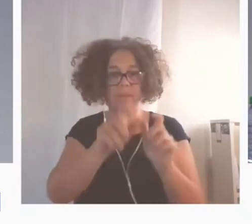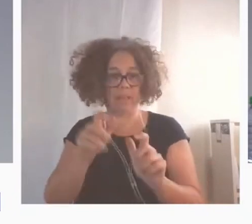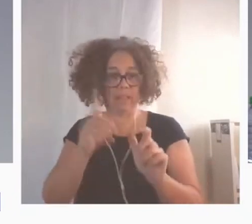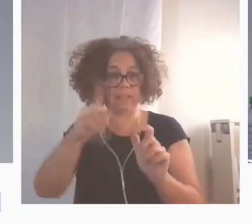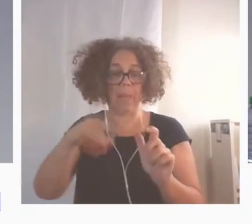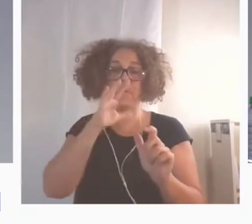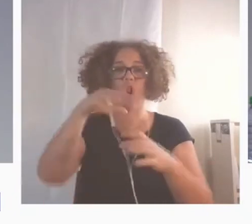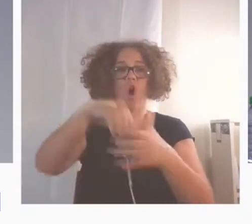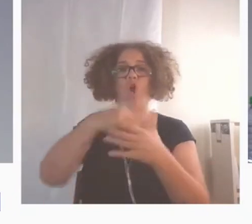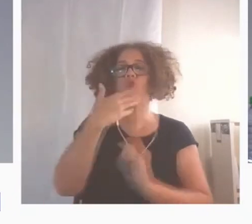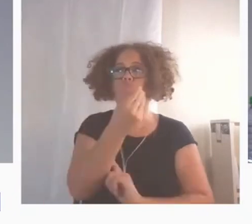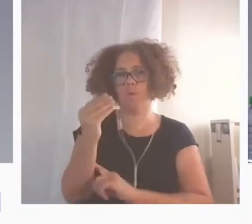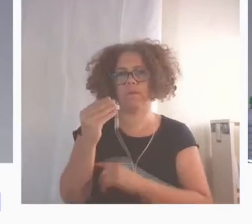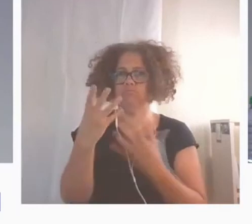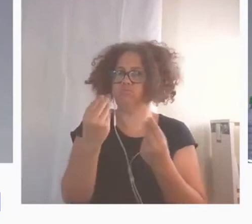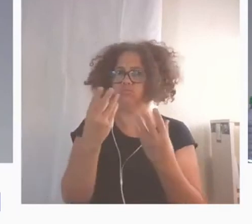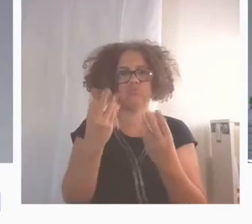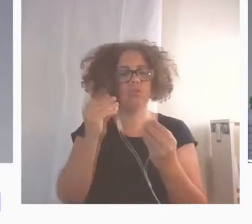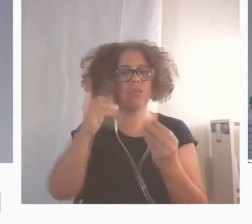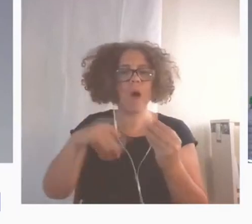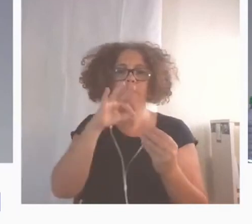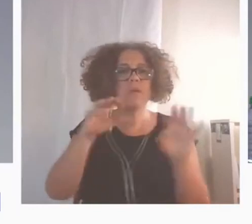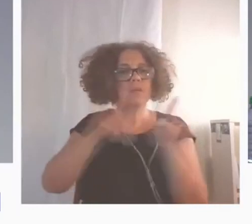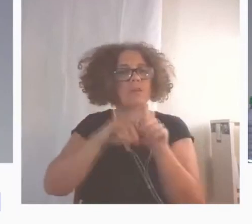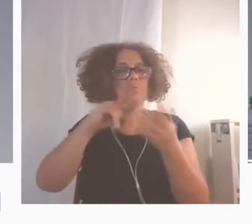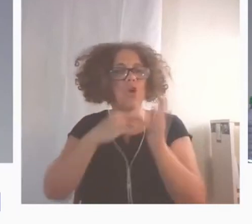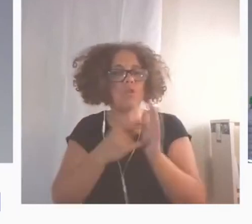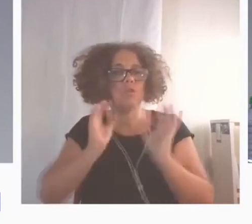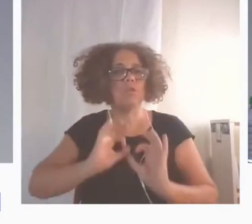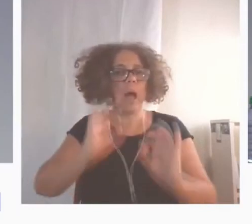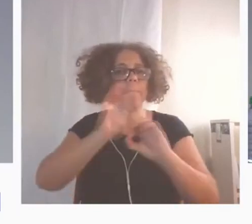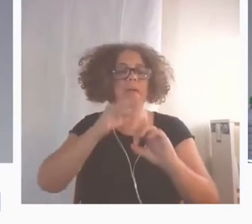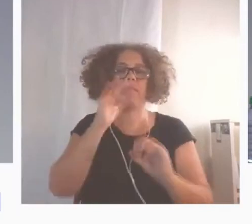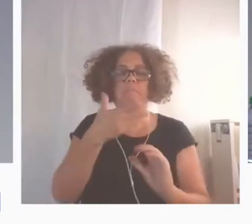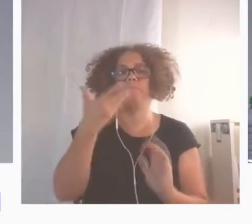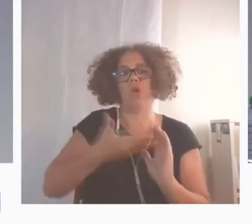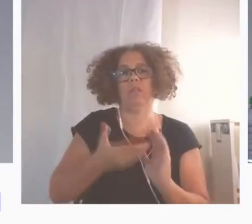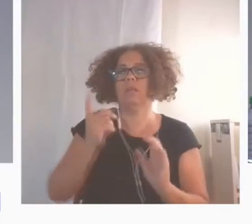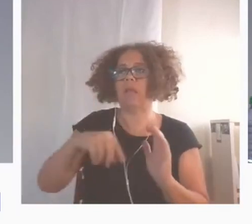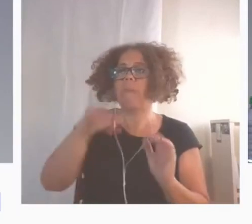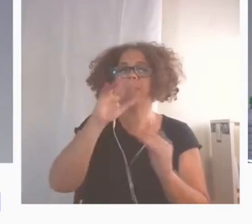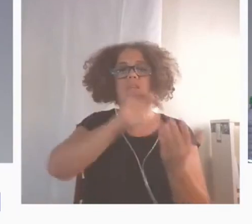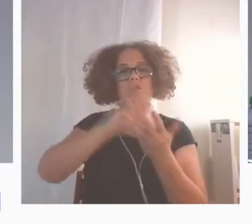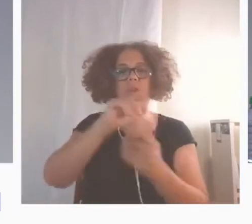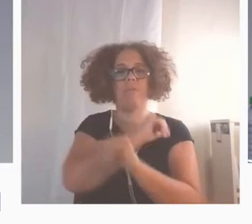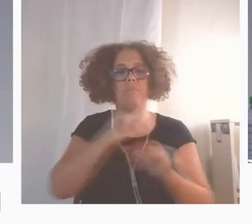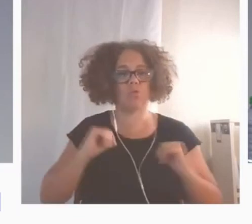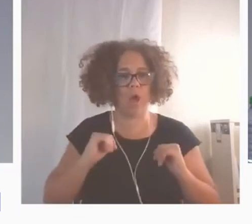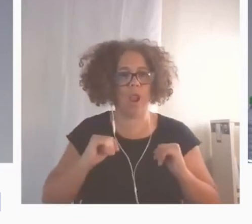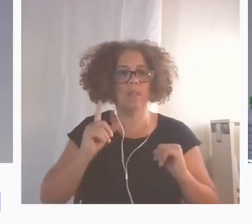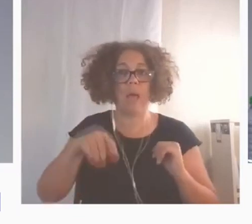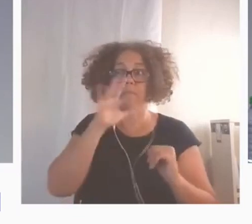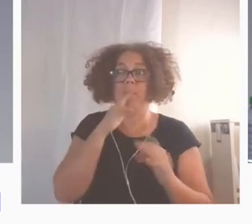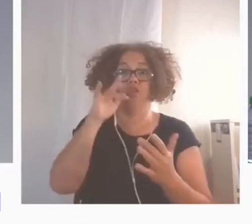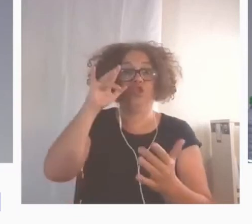muita juventude e estamos muito vecinos de uma importante cidade de Portugal que é Porto. Estamos em frente,